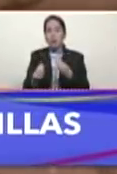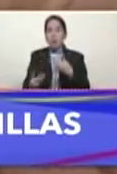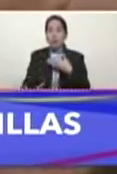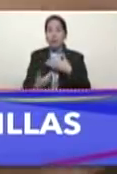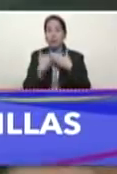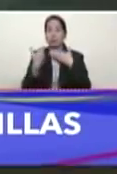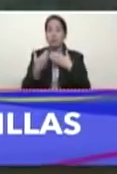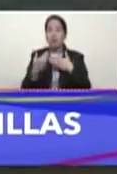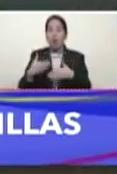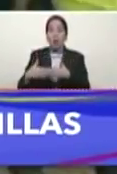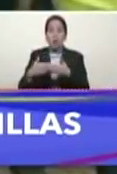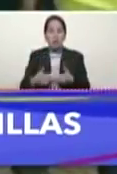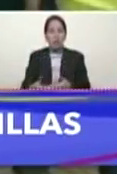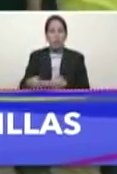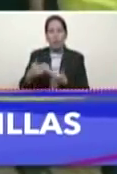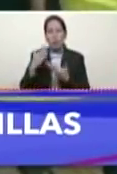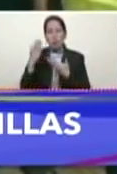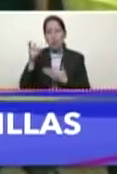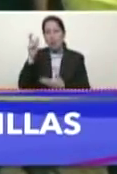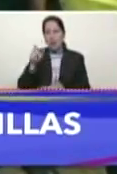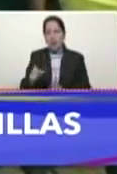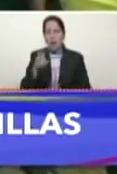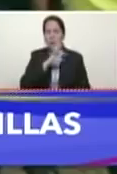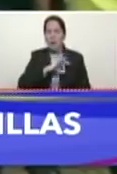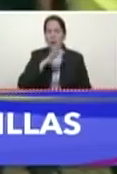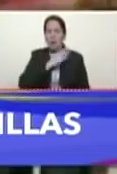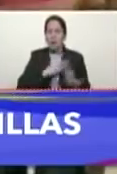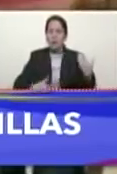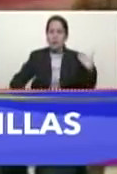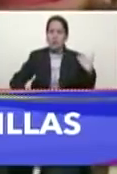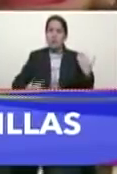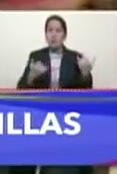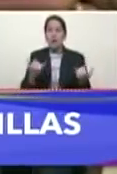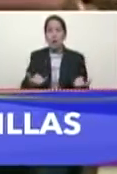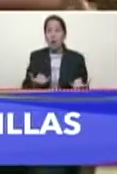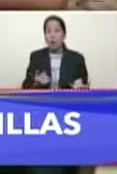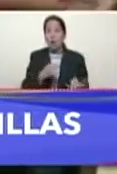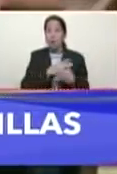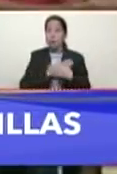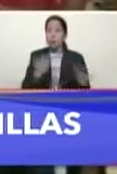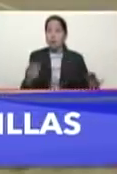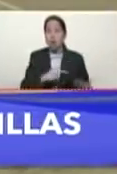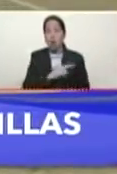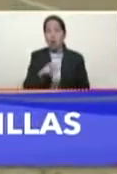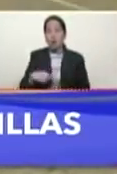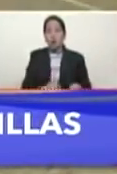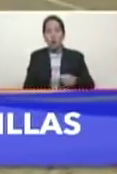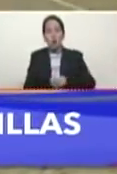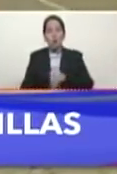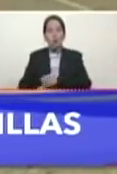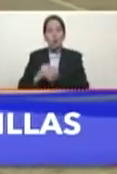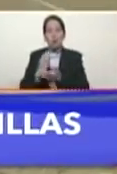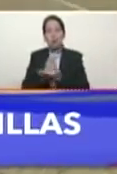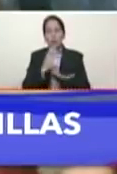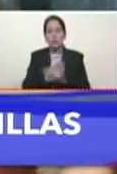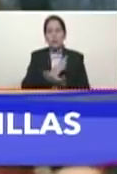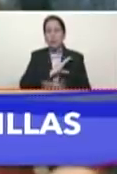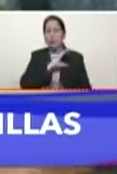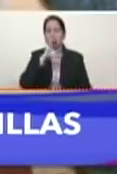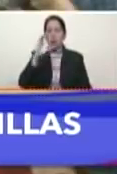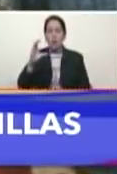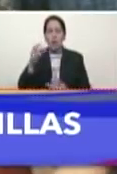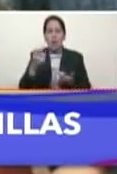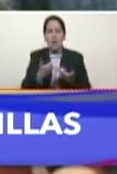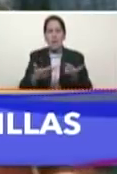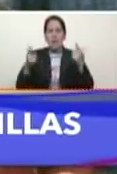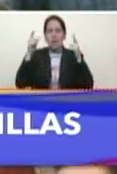nuestro líder, usted, señor presidente. Cuente con este colectivo y con este ejército para seguir produciendo de manera soberana, libre de